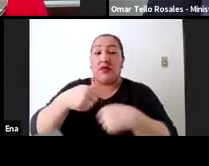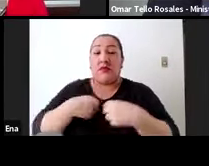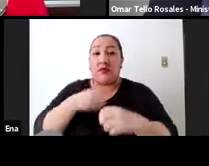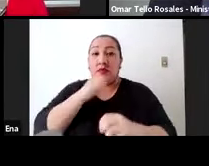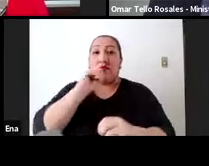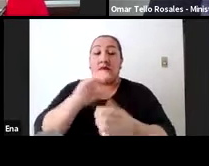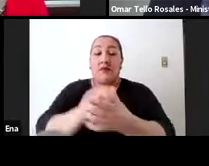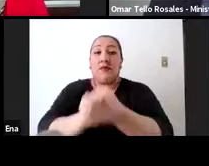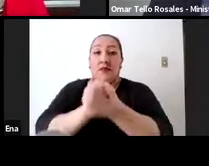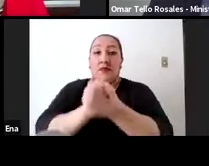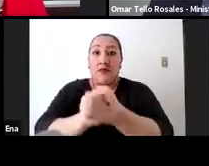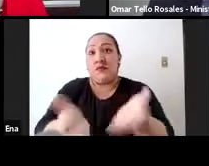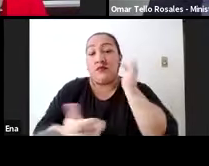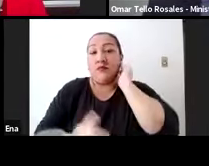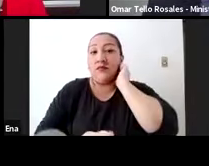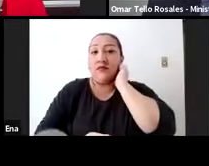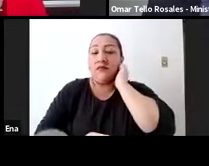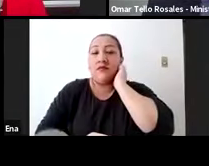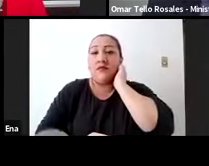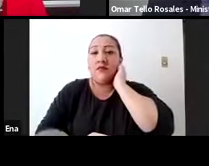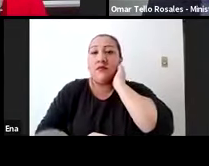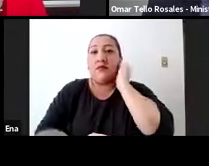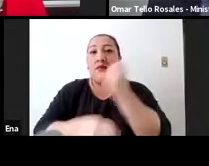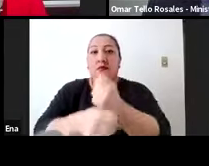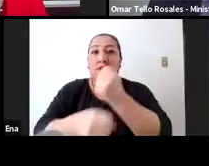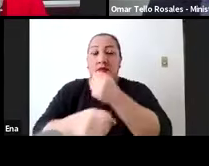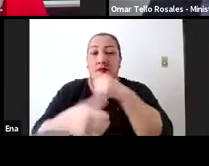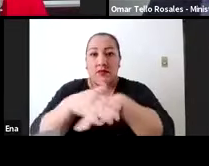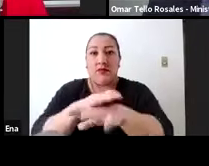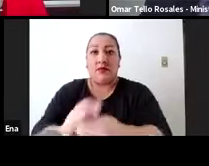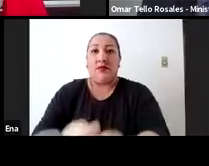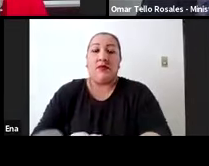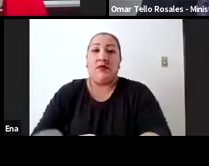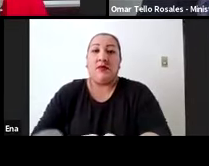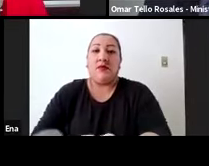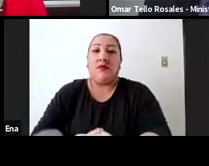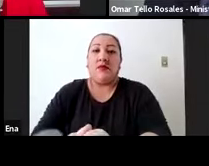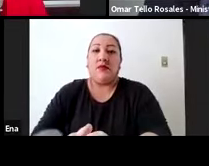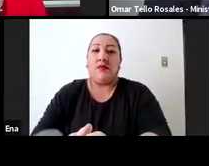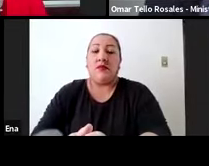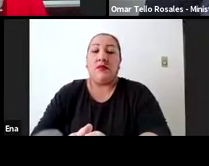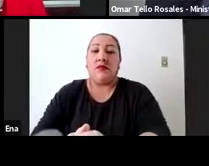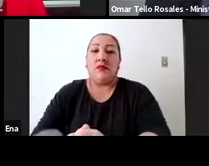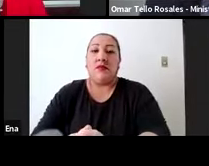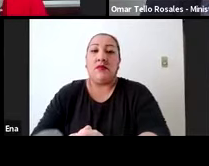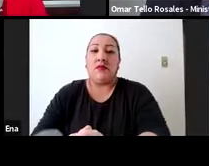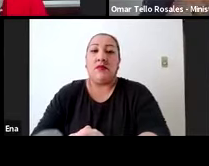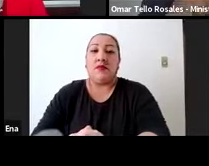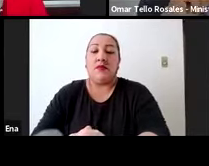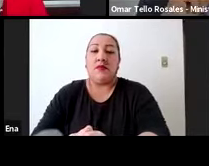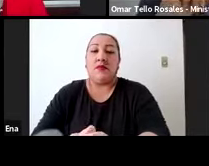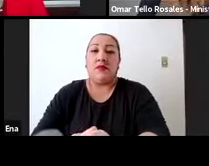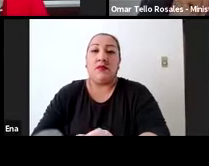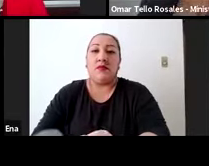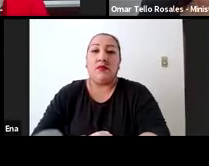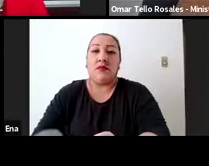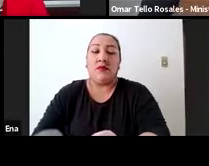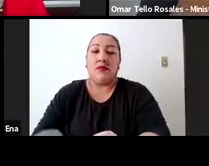municipalidad, sanciona a tu funcionario. Y tenemos que poner a nuestro voz y hacer seguimiento para que lo haga.